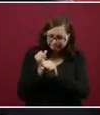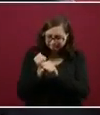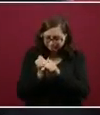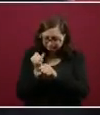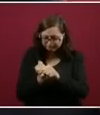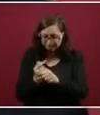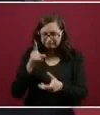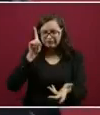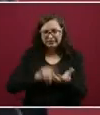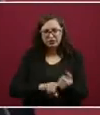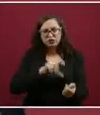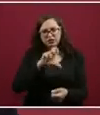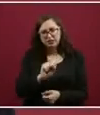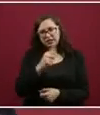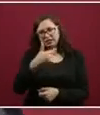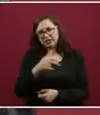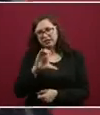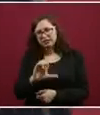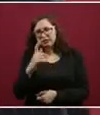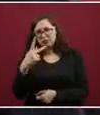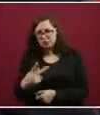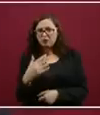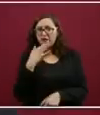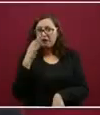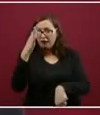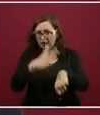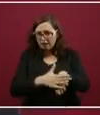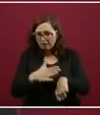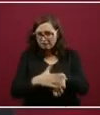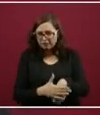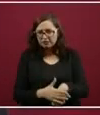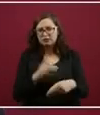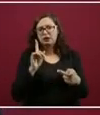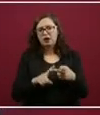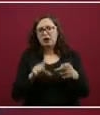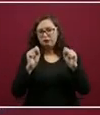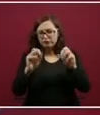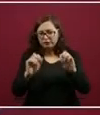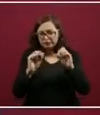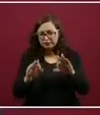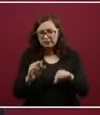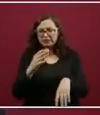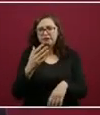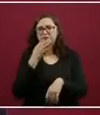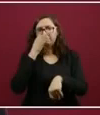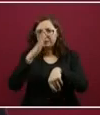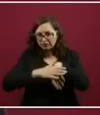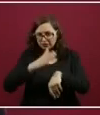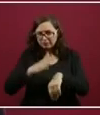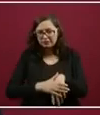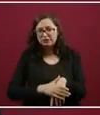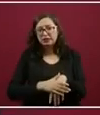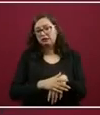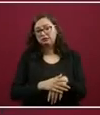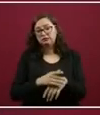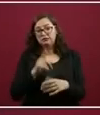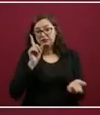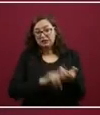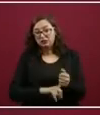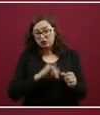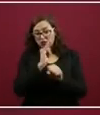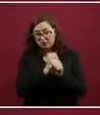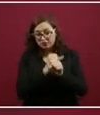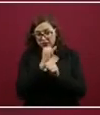la Secretaría de Hacienda, a esta oficina de investigación